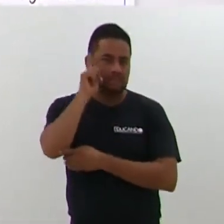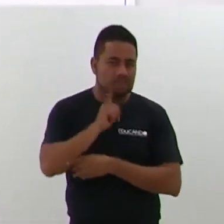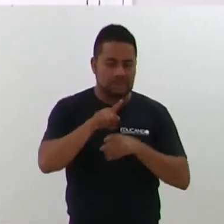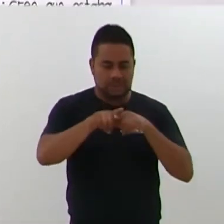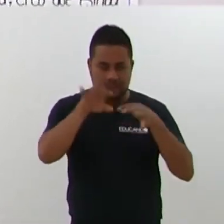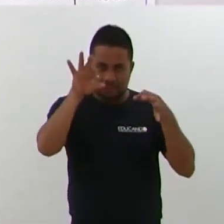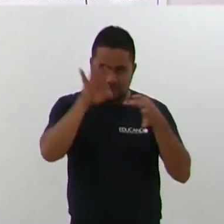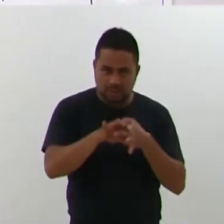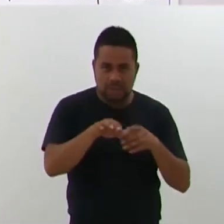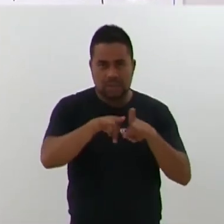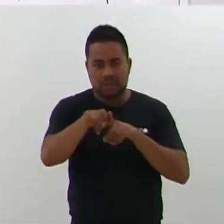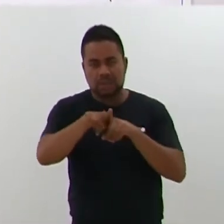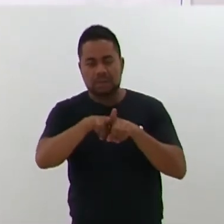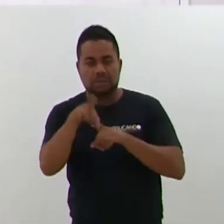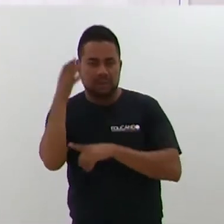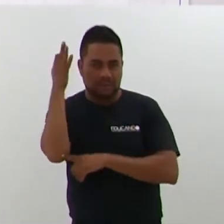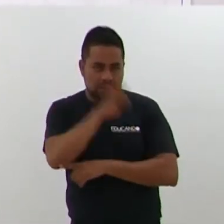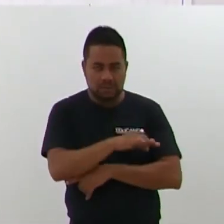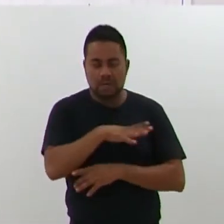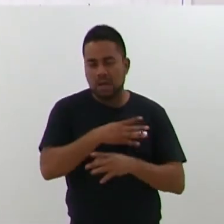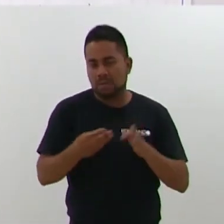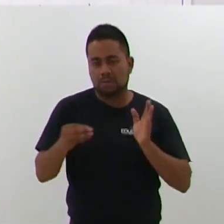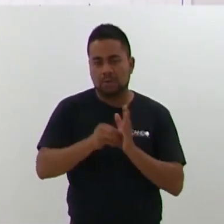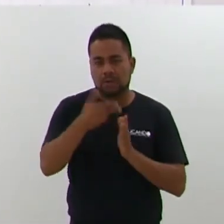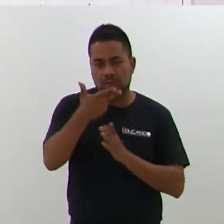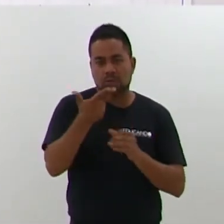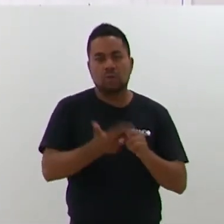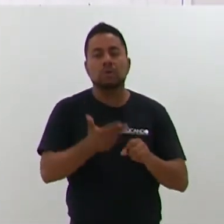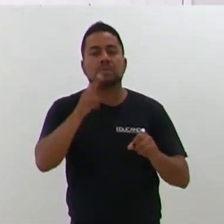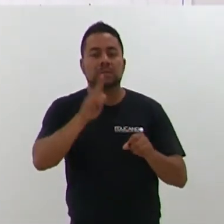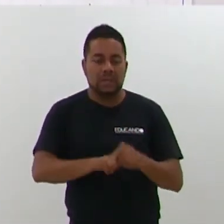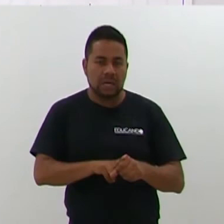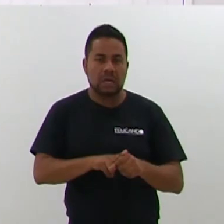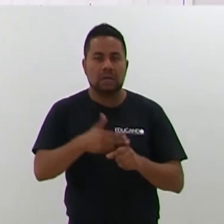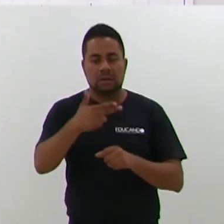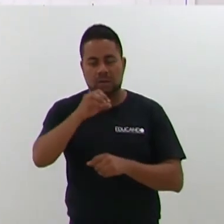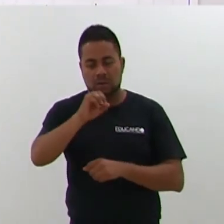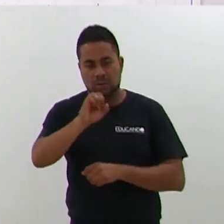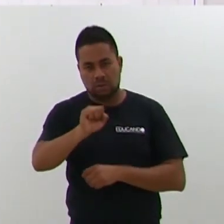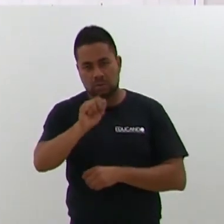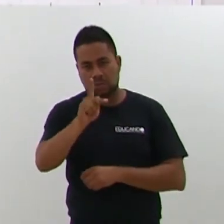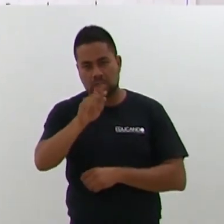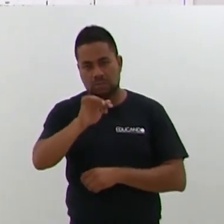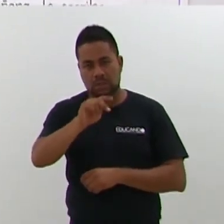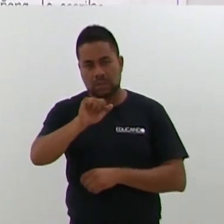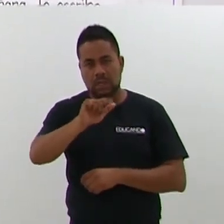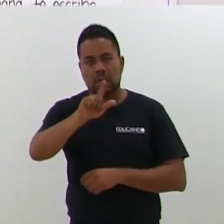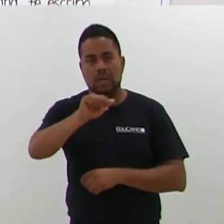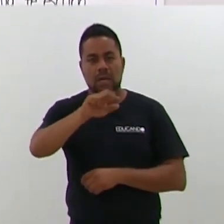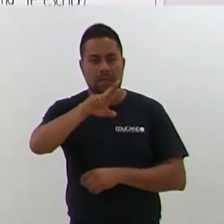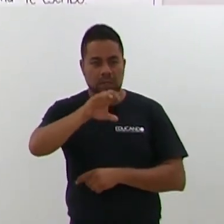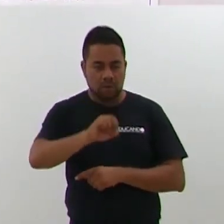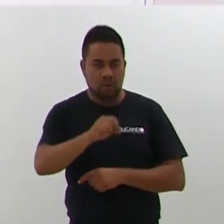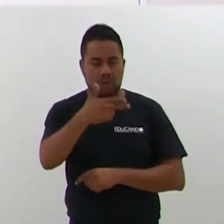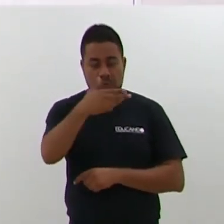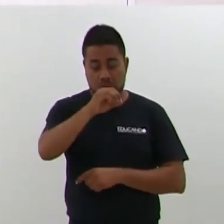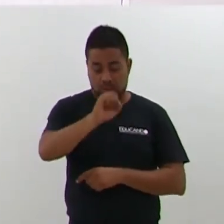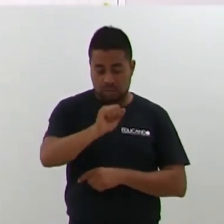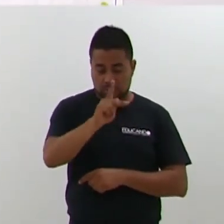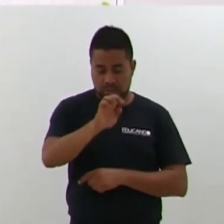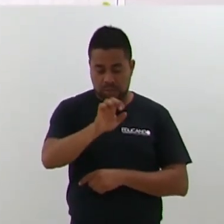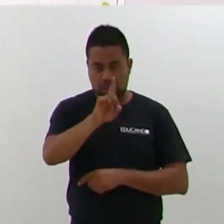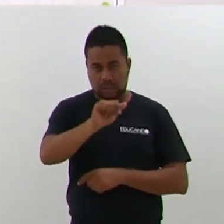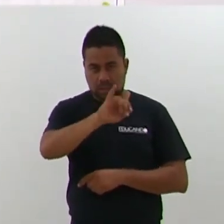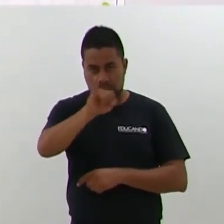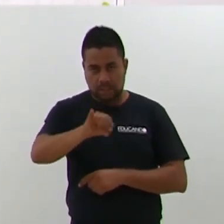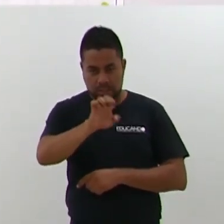hermandad, hermanastro. Todas ellas llevan H. Hospital, hospitalario, hospedaje, todas